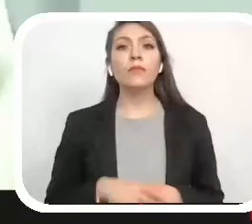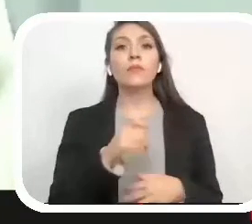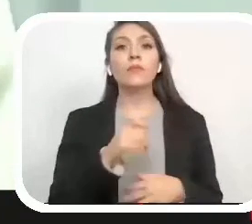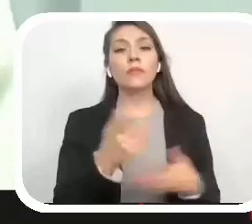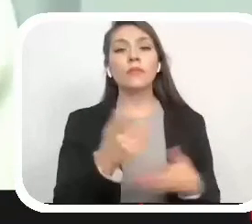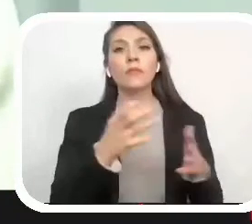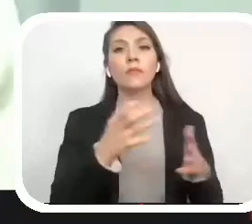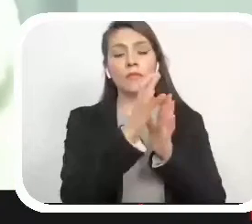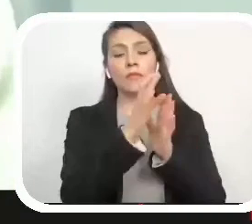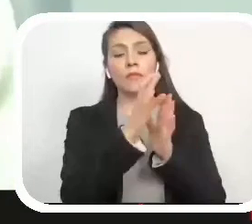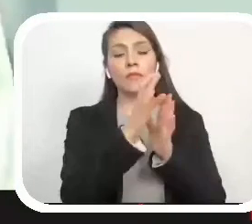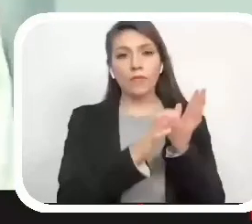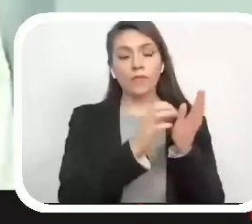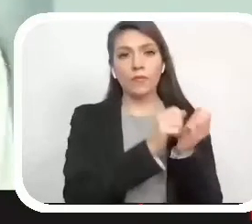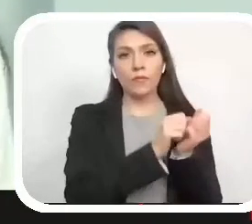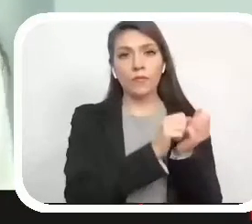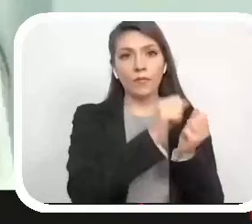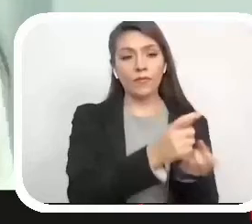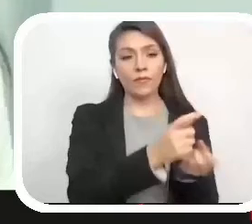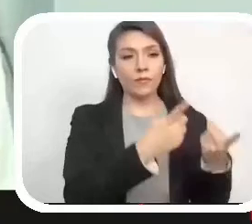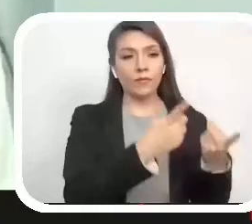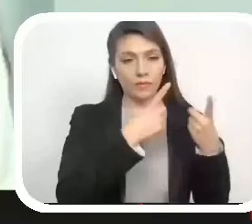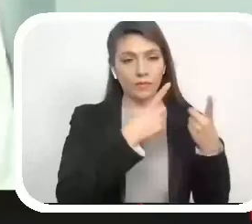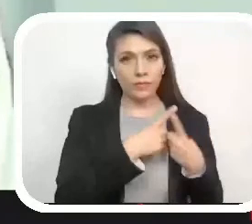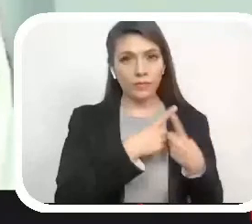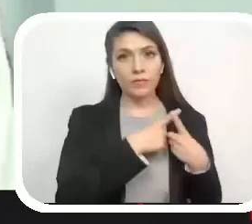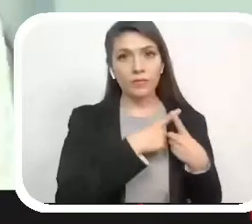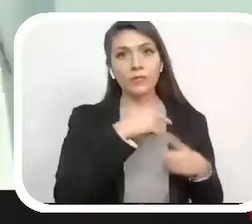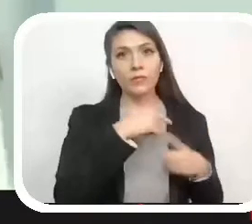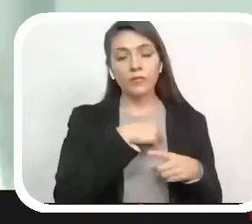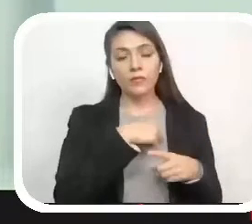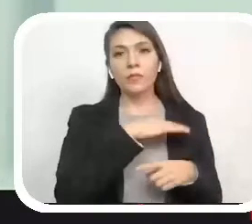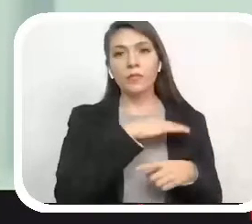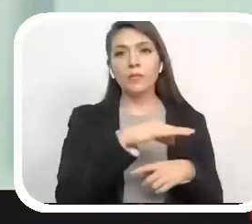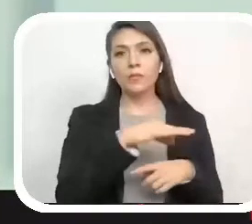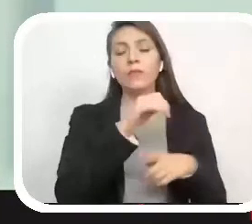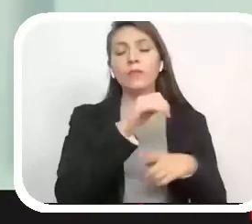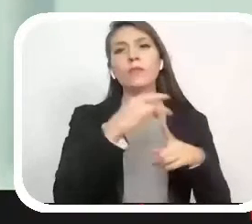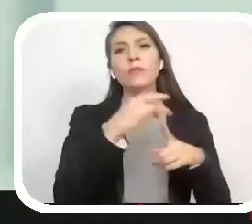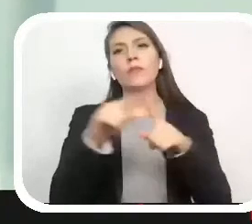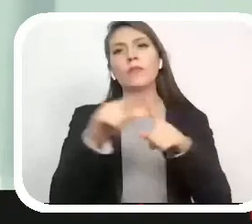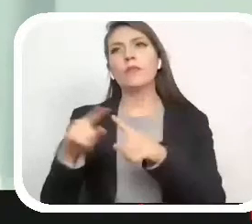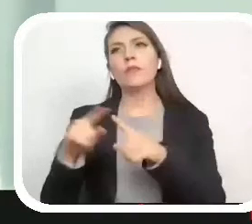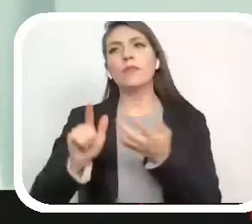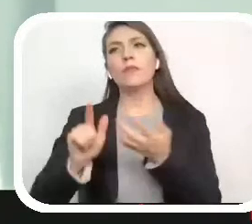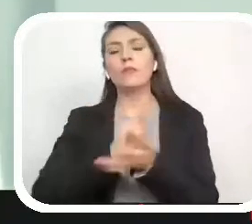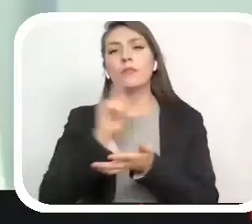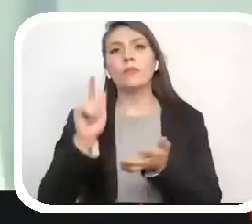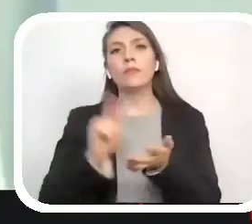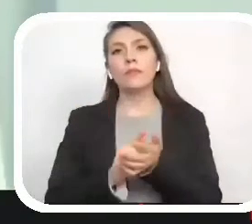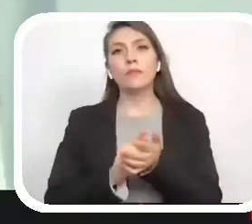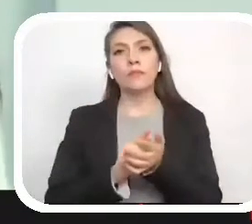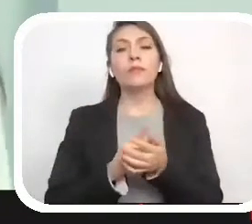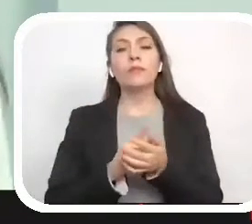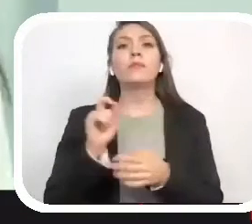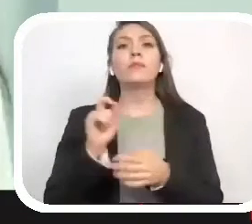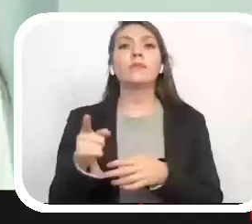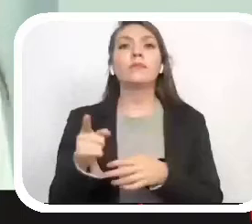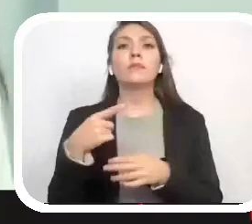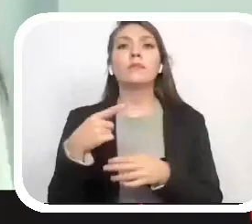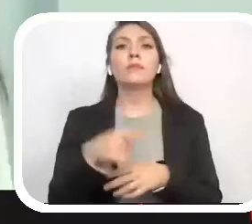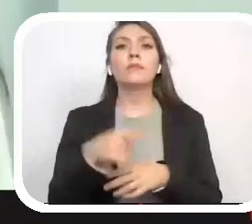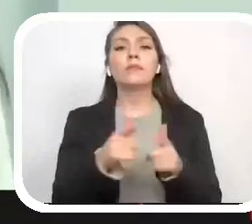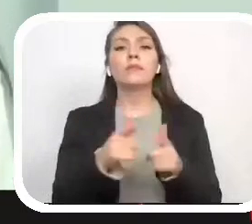Política del Estado Libre y Soberano de México y demás leyes aplicables, en nombre del Grupo Parlamentario